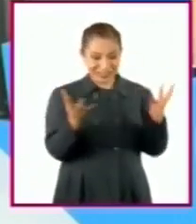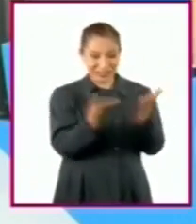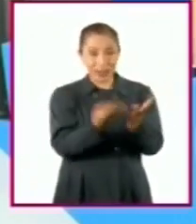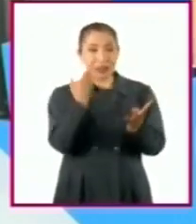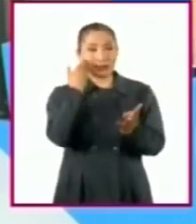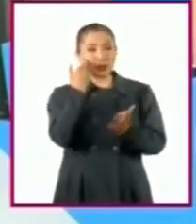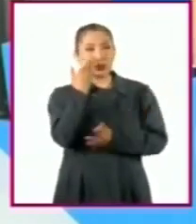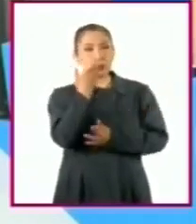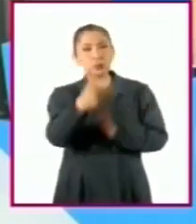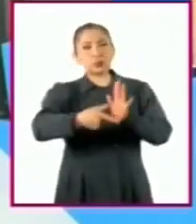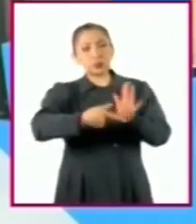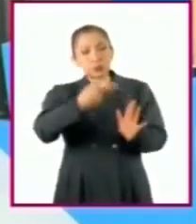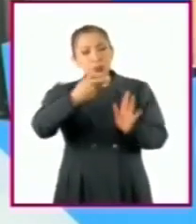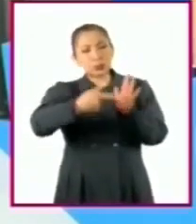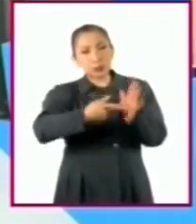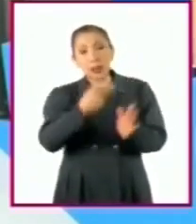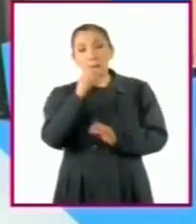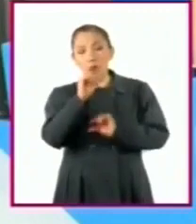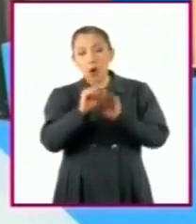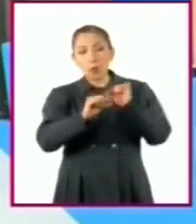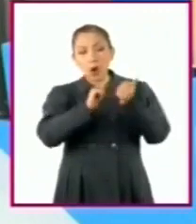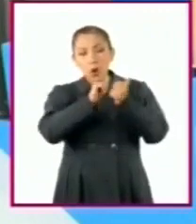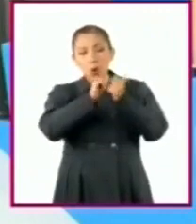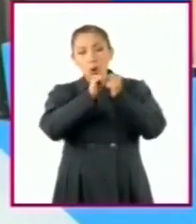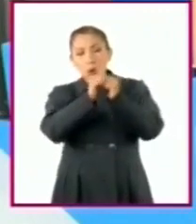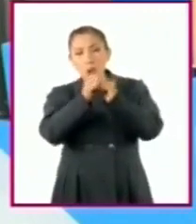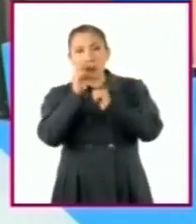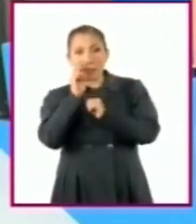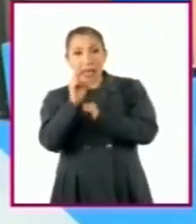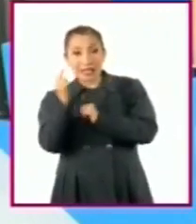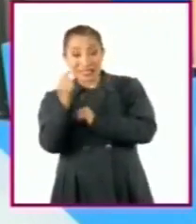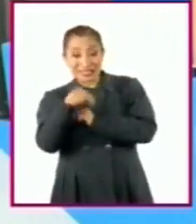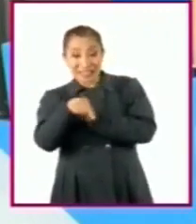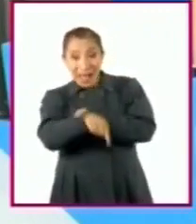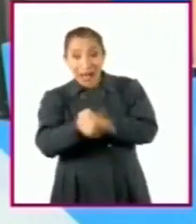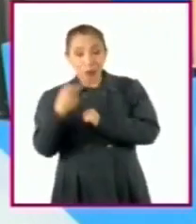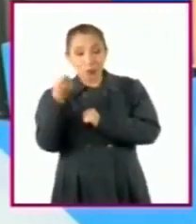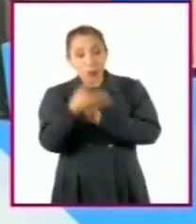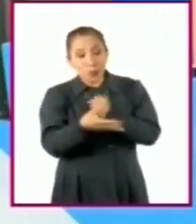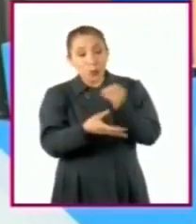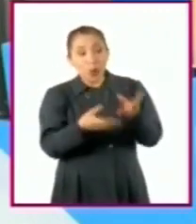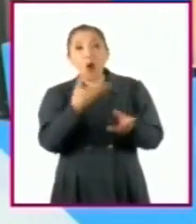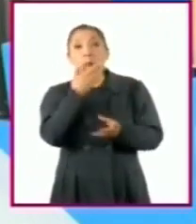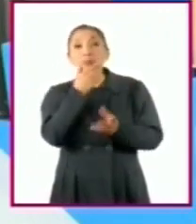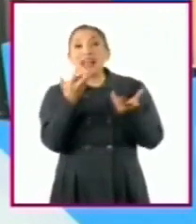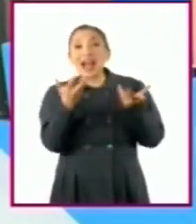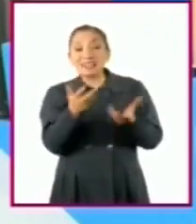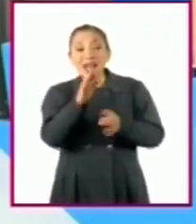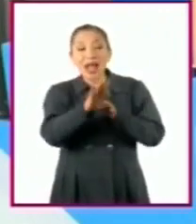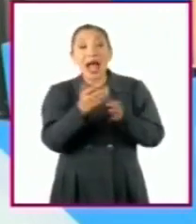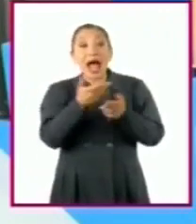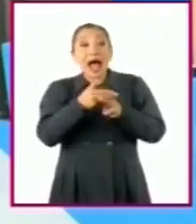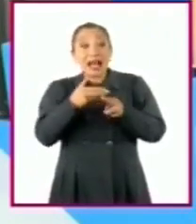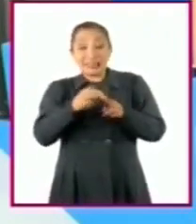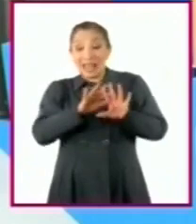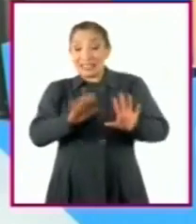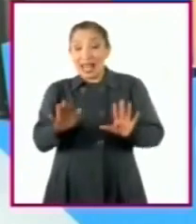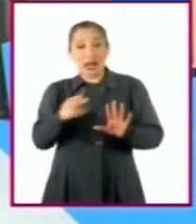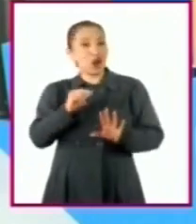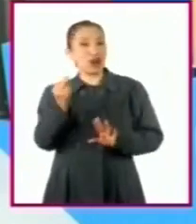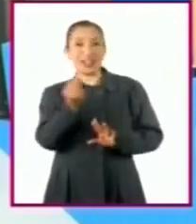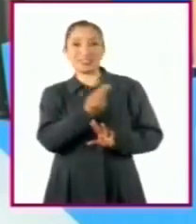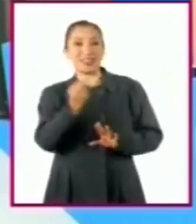recursos disponibles a su alcance, formaban campamentos en parajes propicios para la caza o habitaban cuevas. En